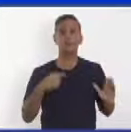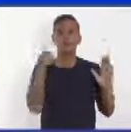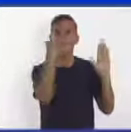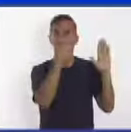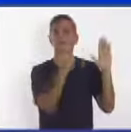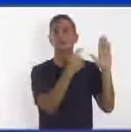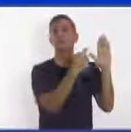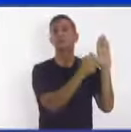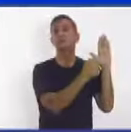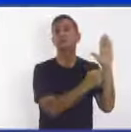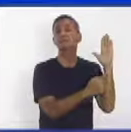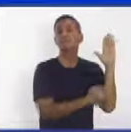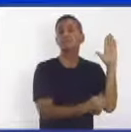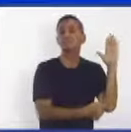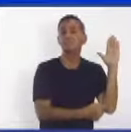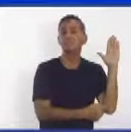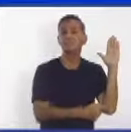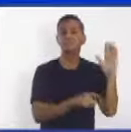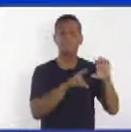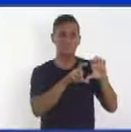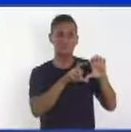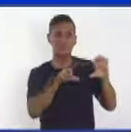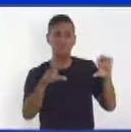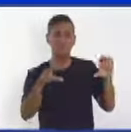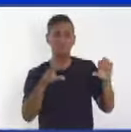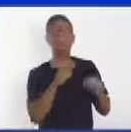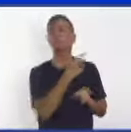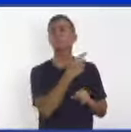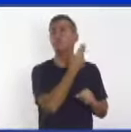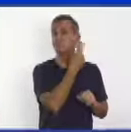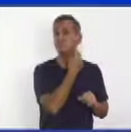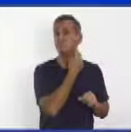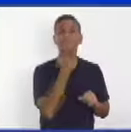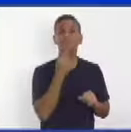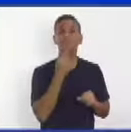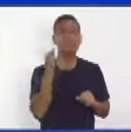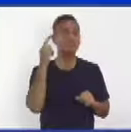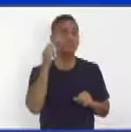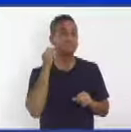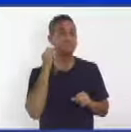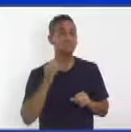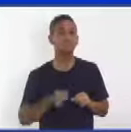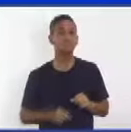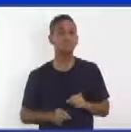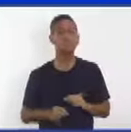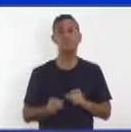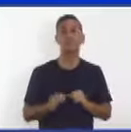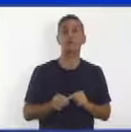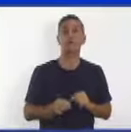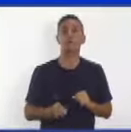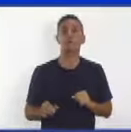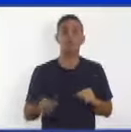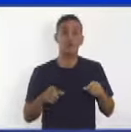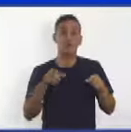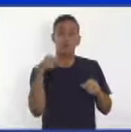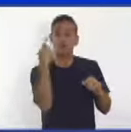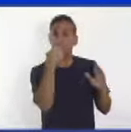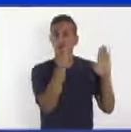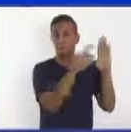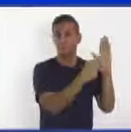el título los géneros literarios en la obra martiana y ustedes van a